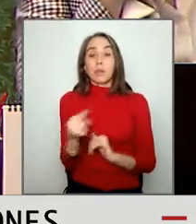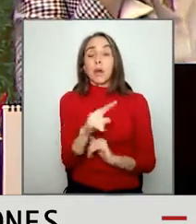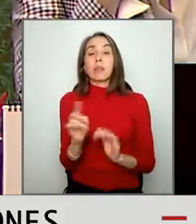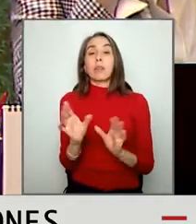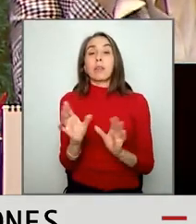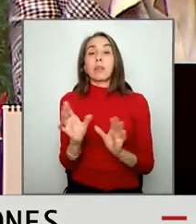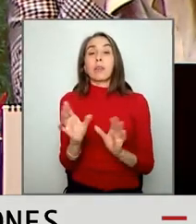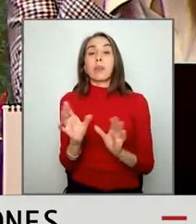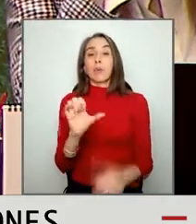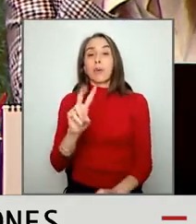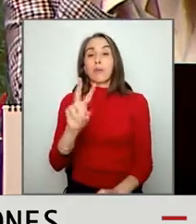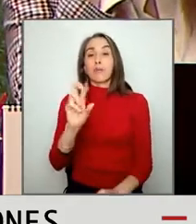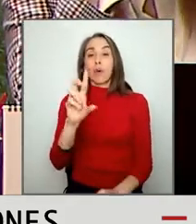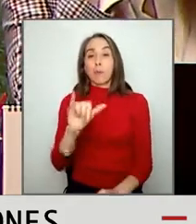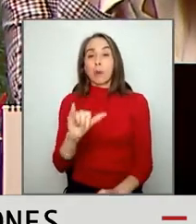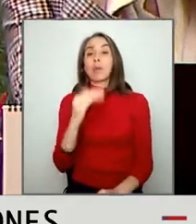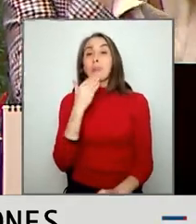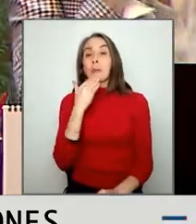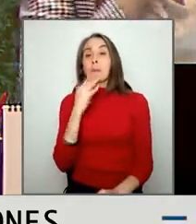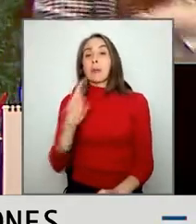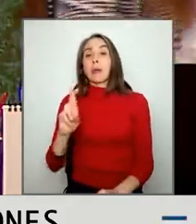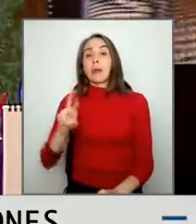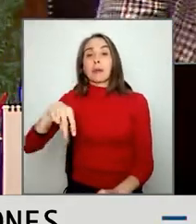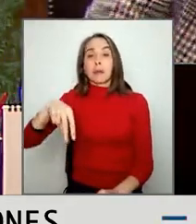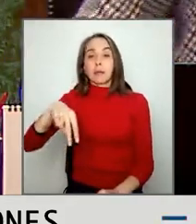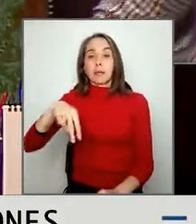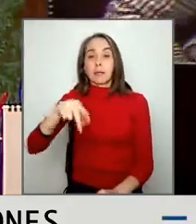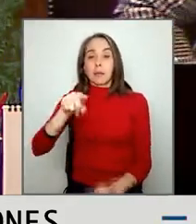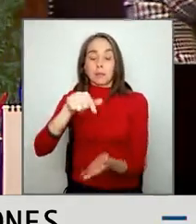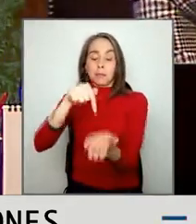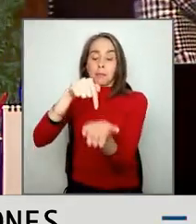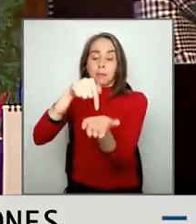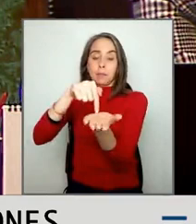y renovación nacional en votación